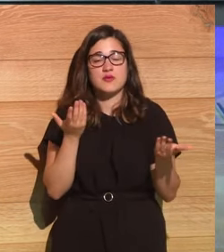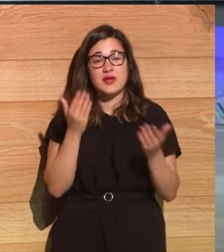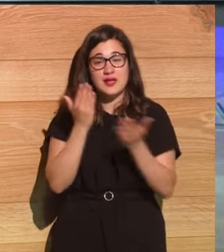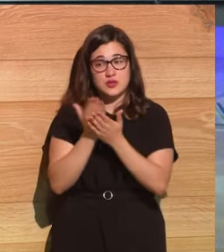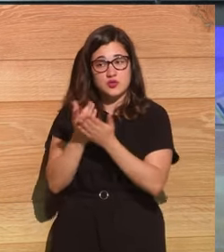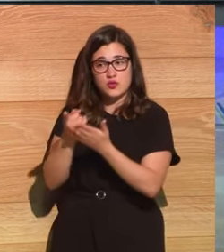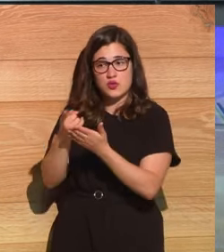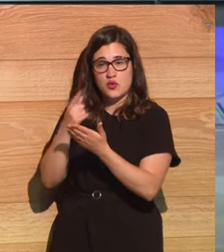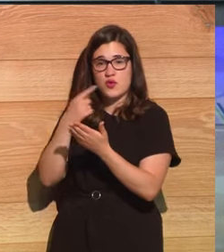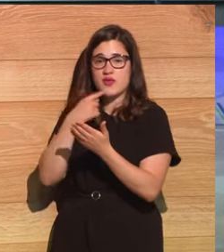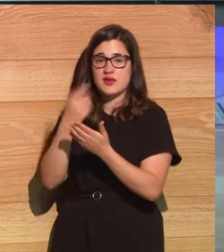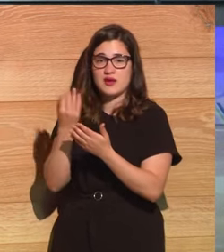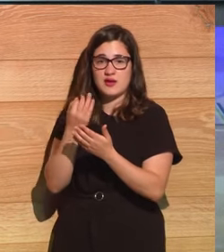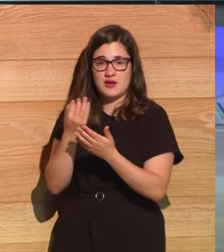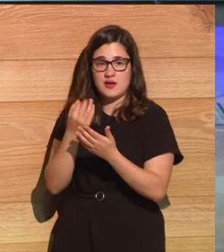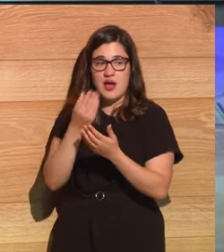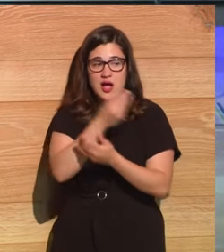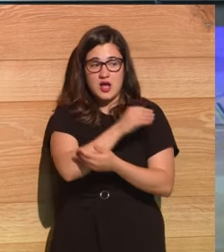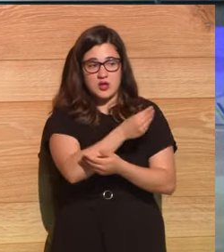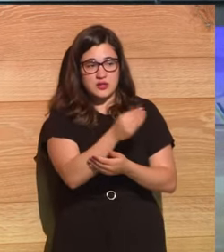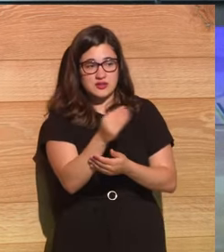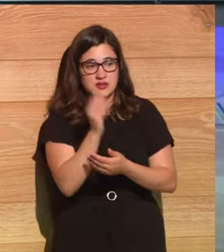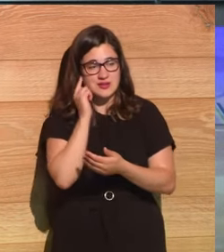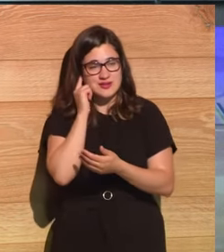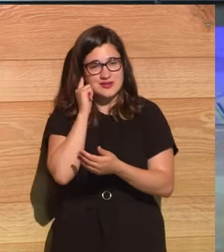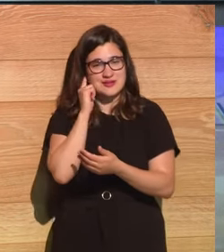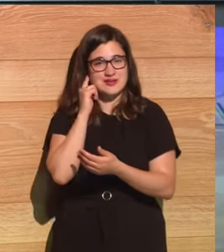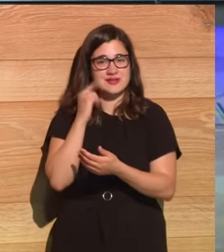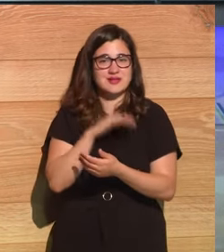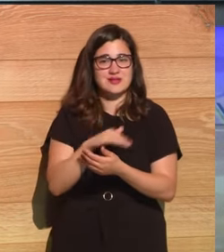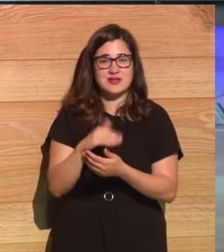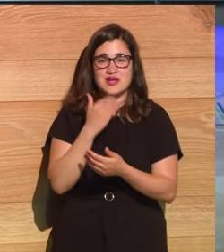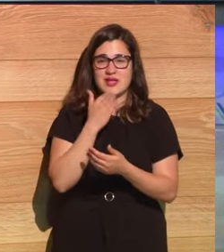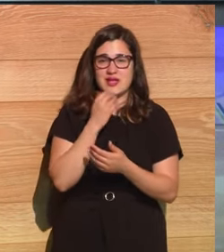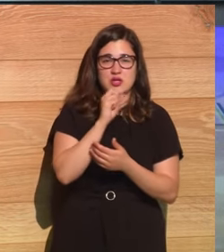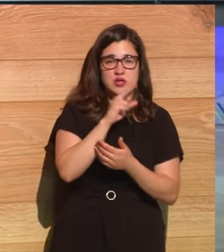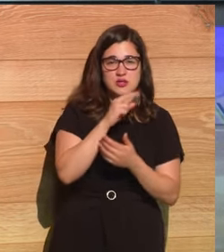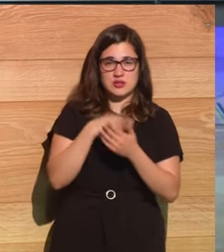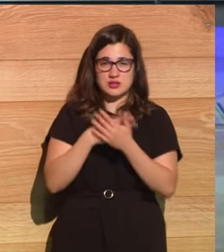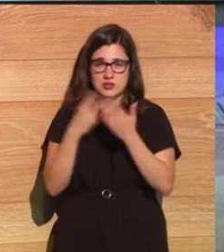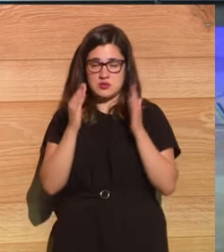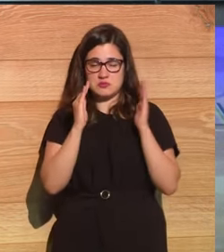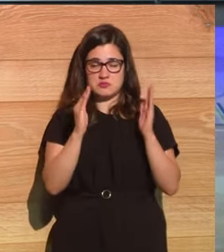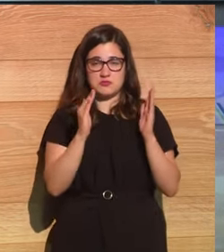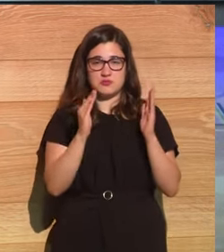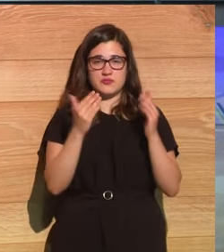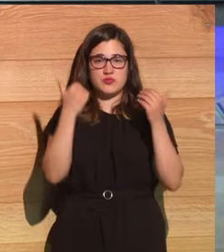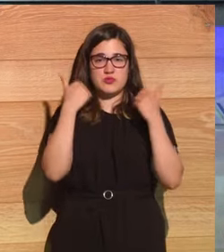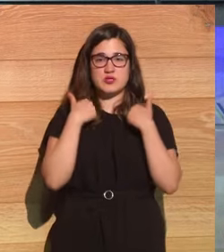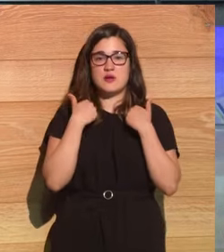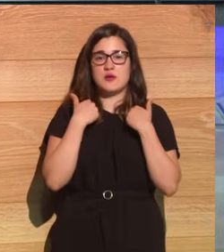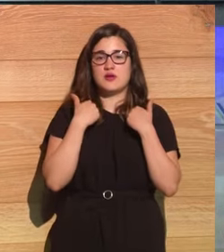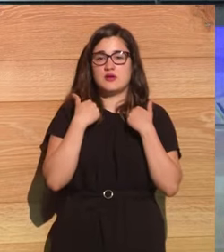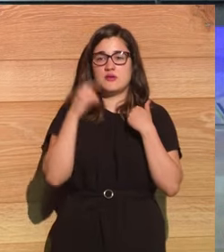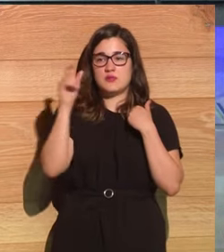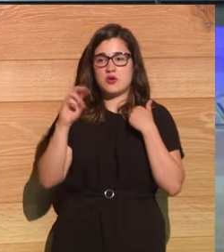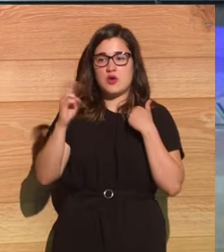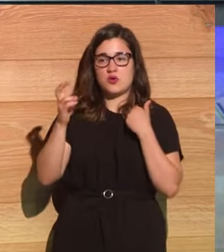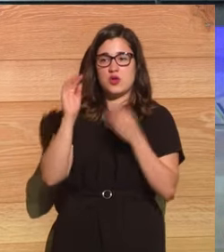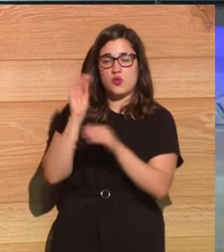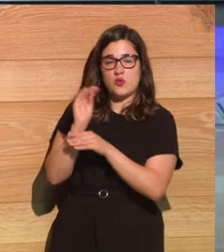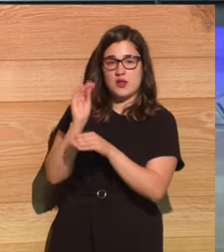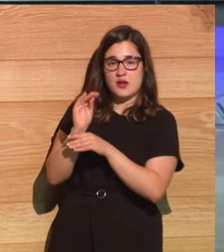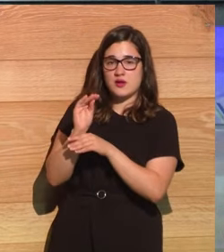que aquellos adolescentes, me parece que eran niños entre 12 y 18 años, que tenían a su cargo el cuidado de otra persona